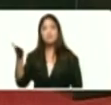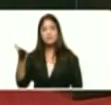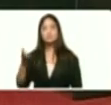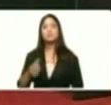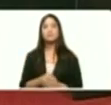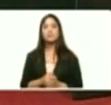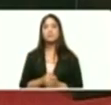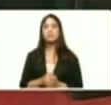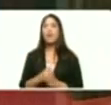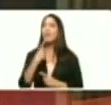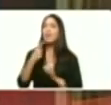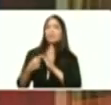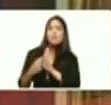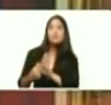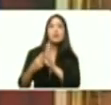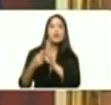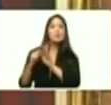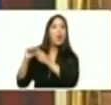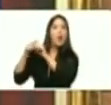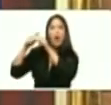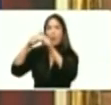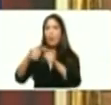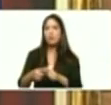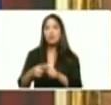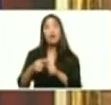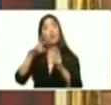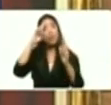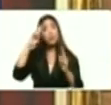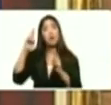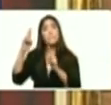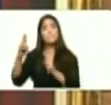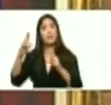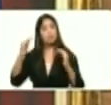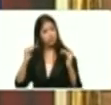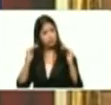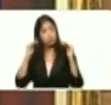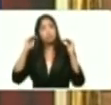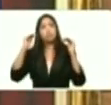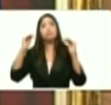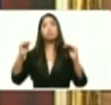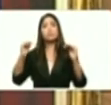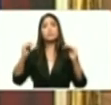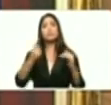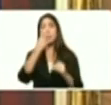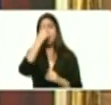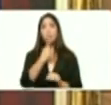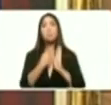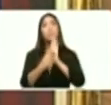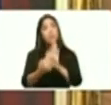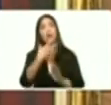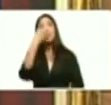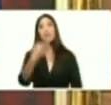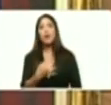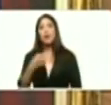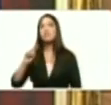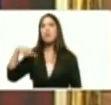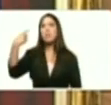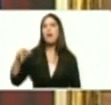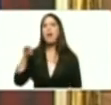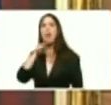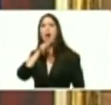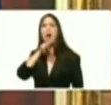rendí mi cuenta, con respeto, con altura, con la verdad, y luego, se exprepitó,